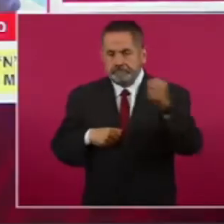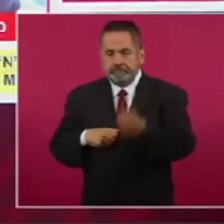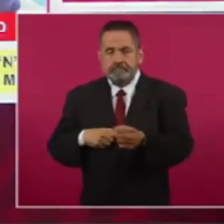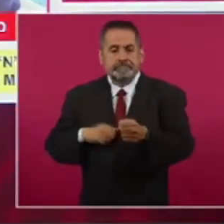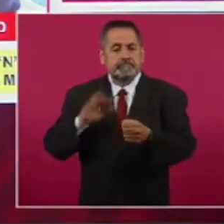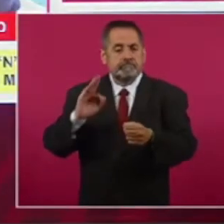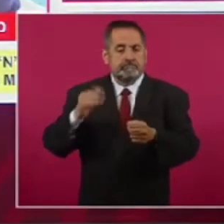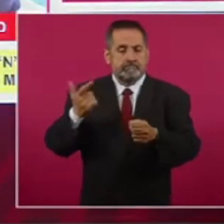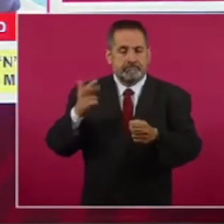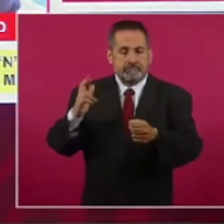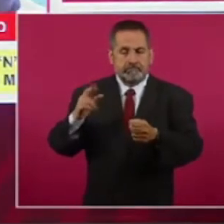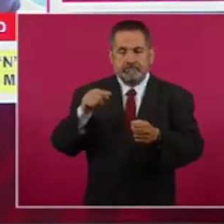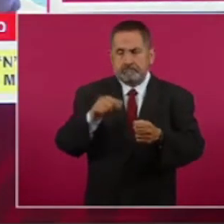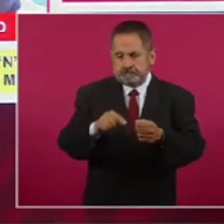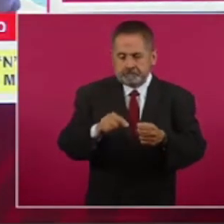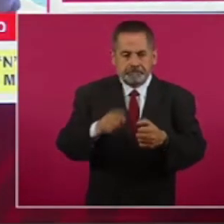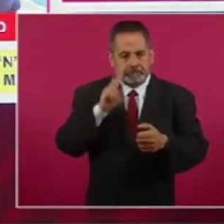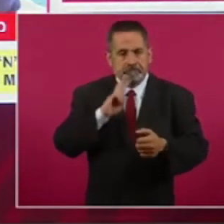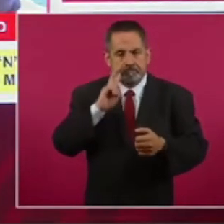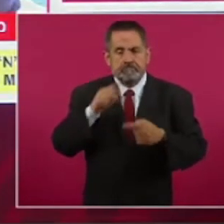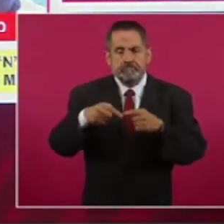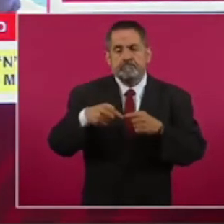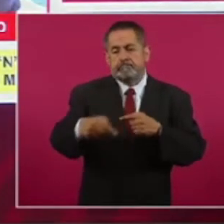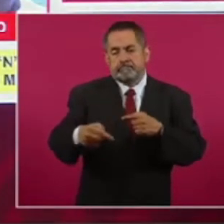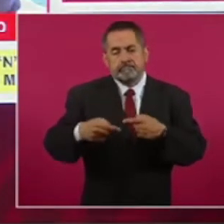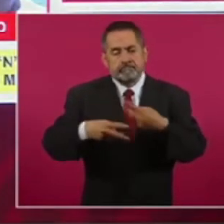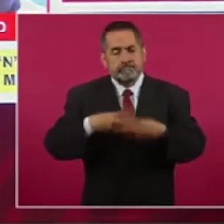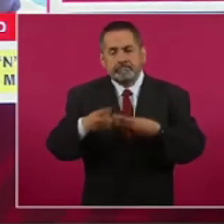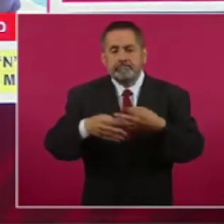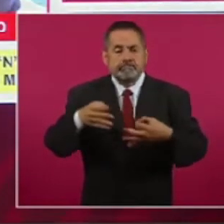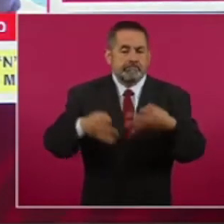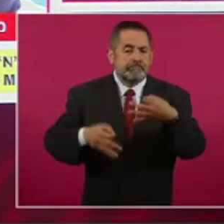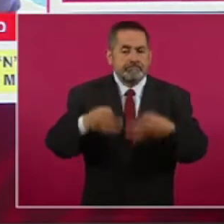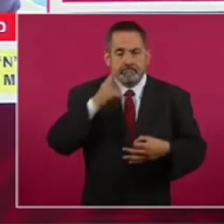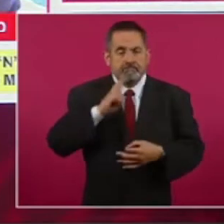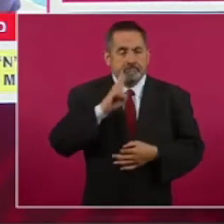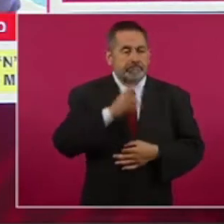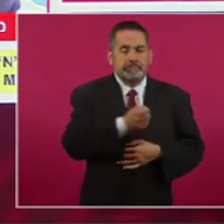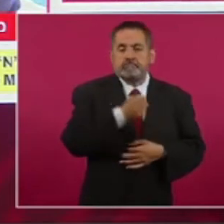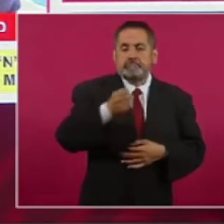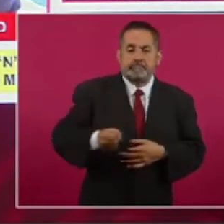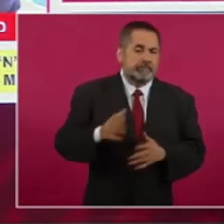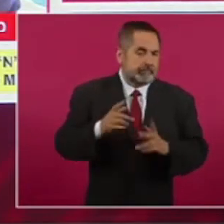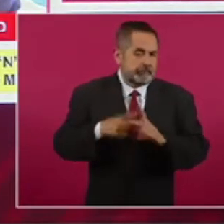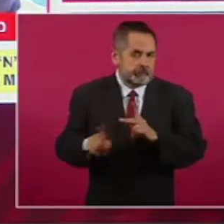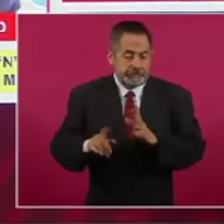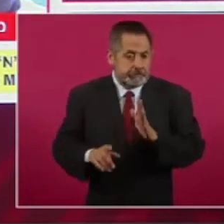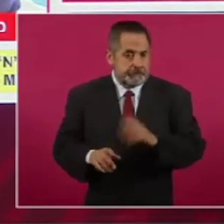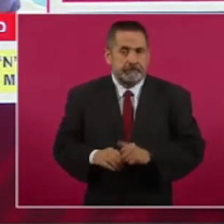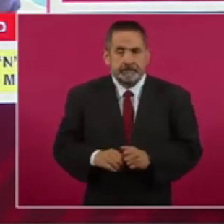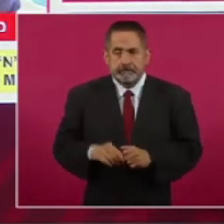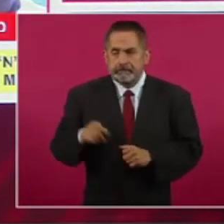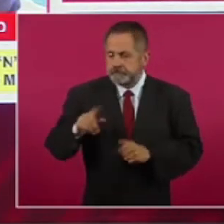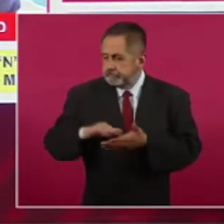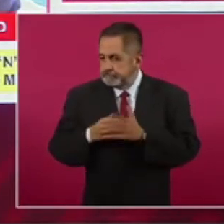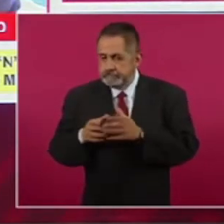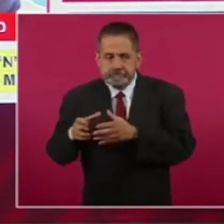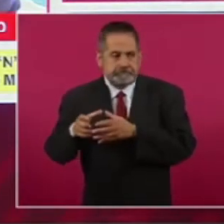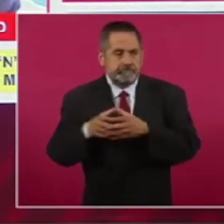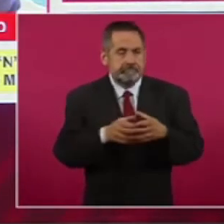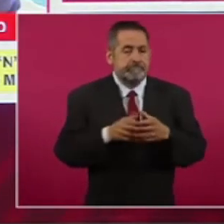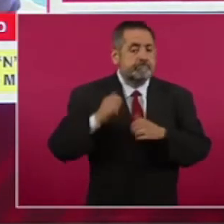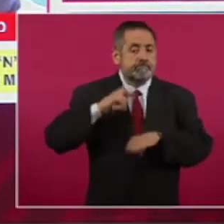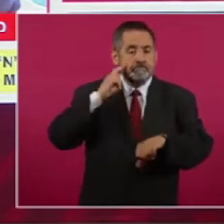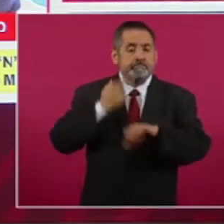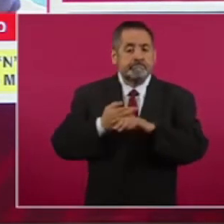de la República y está pendiente de su vinculación a proceso. Fue una operación coordinada por